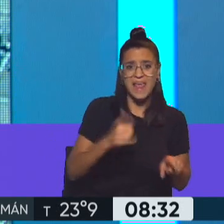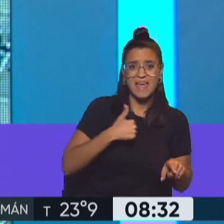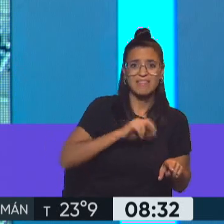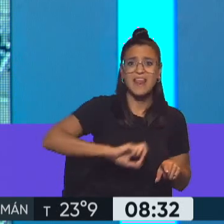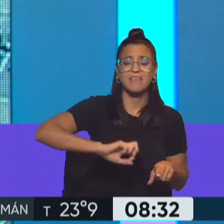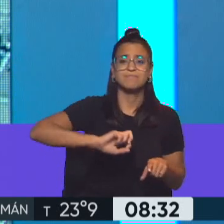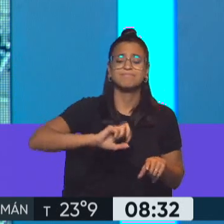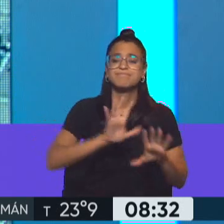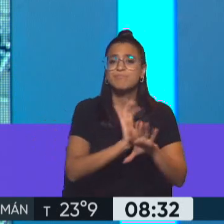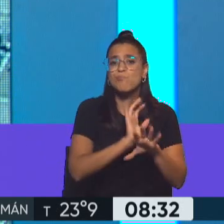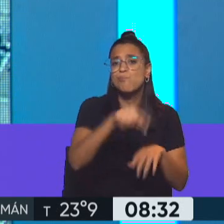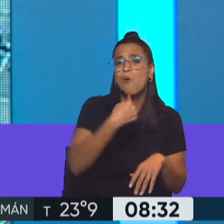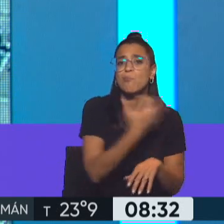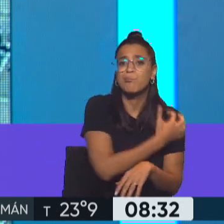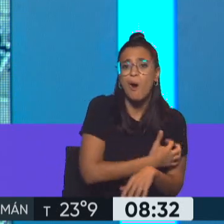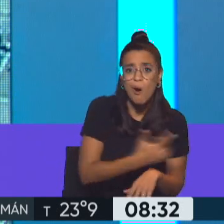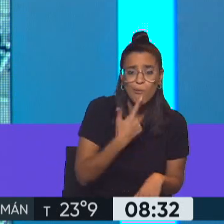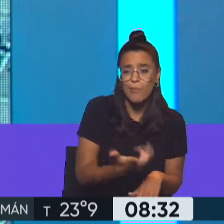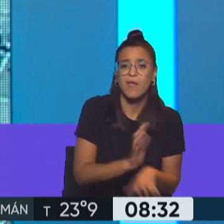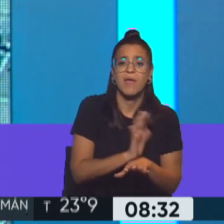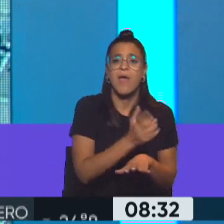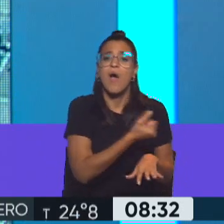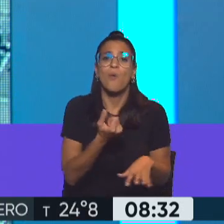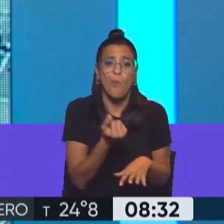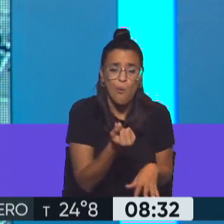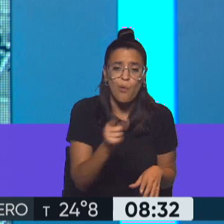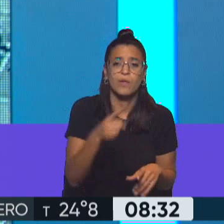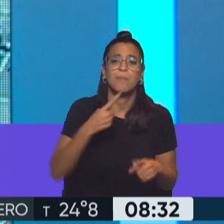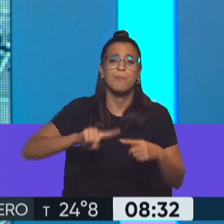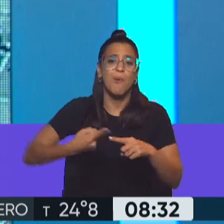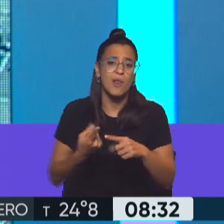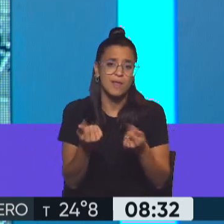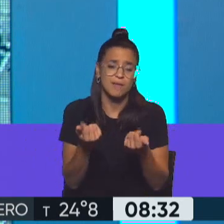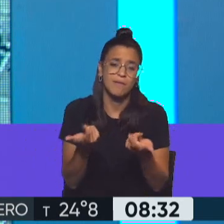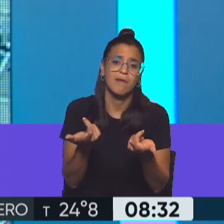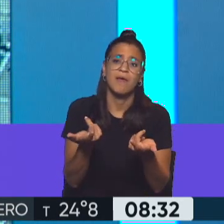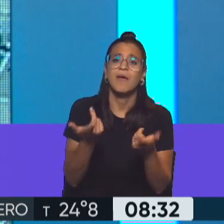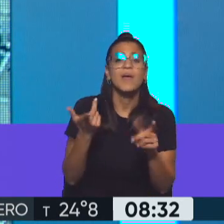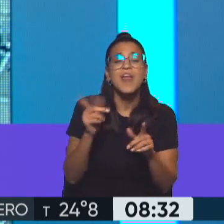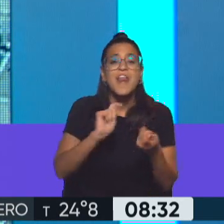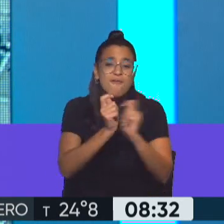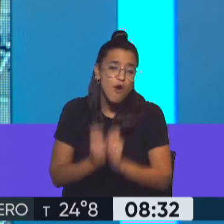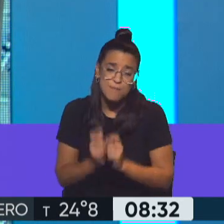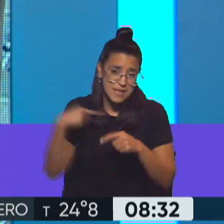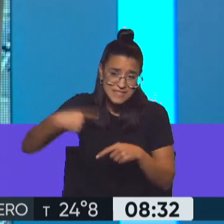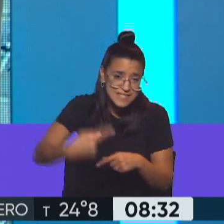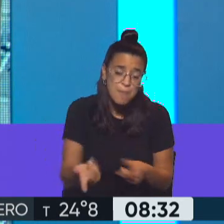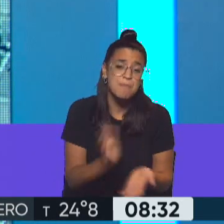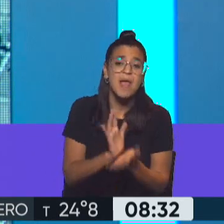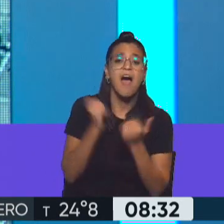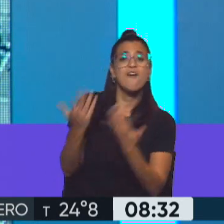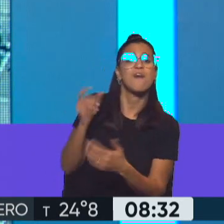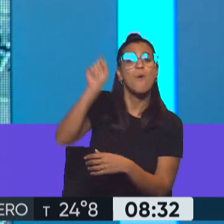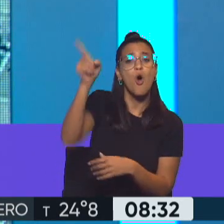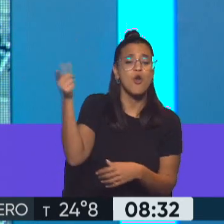¿Qué exige? Bueno, ajuste fiscal, política de ajuste. Claro, las reformas de siempre a favor de los mercados,